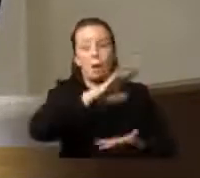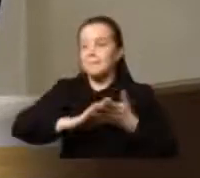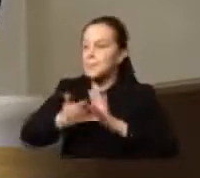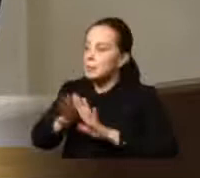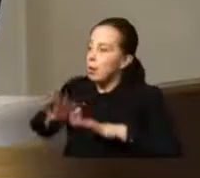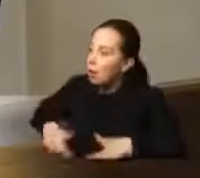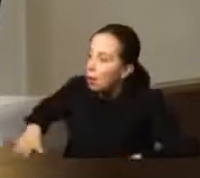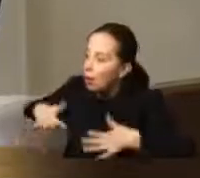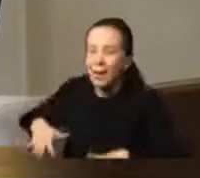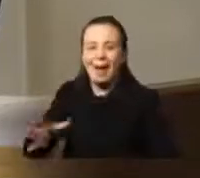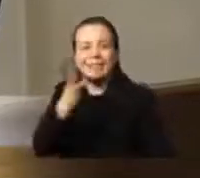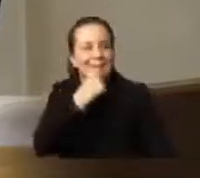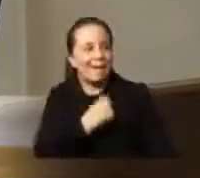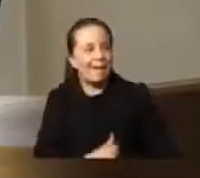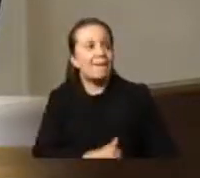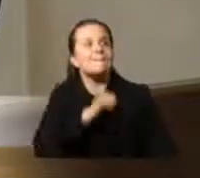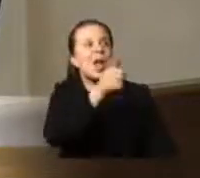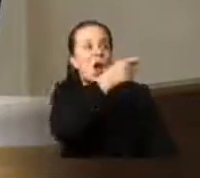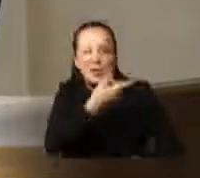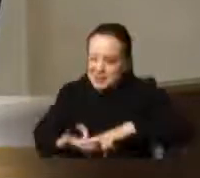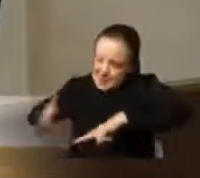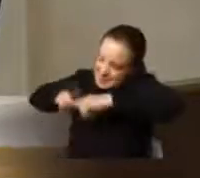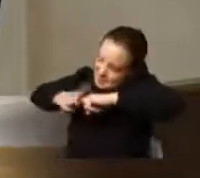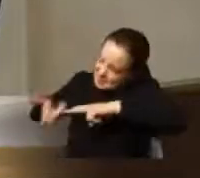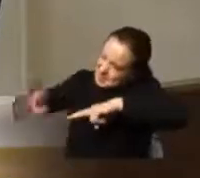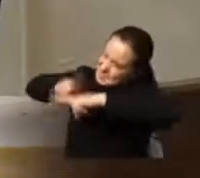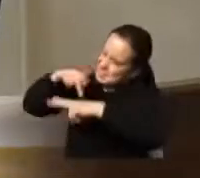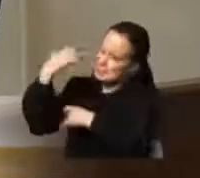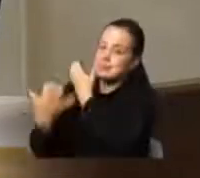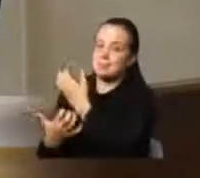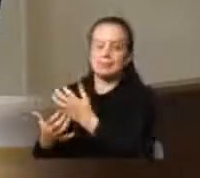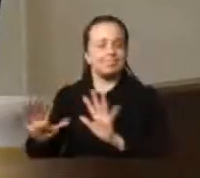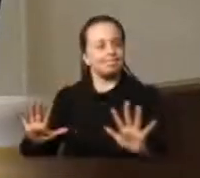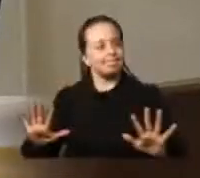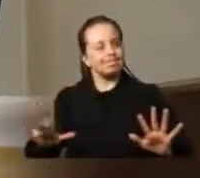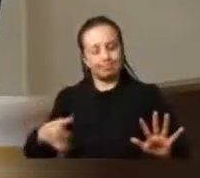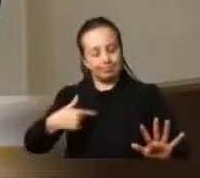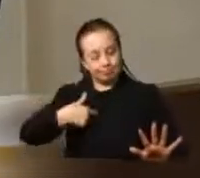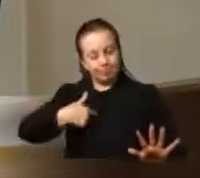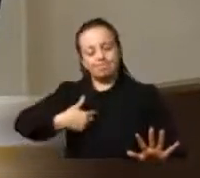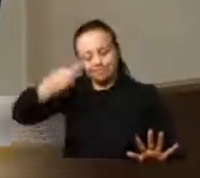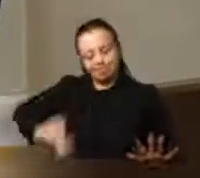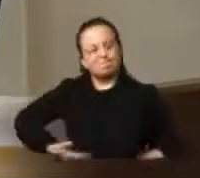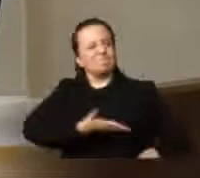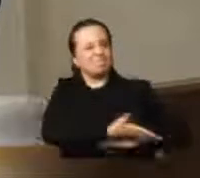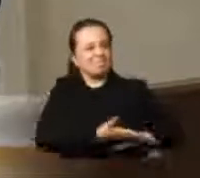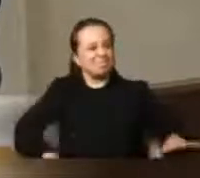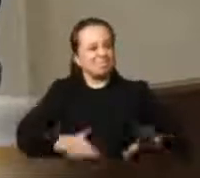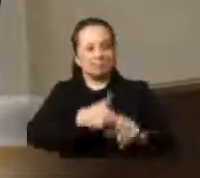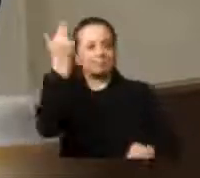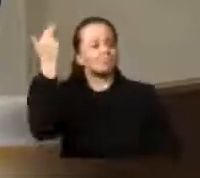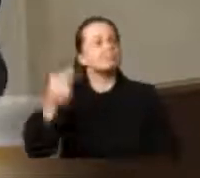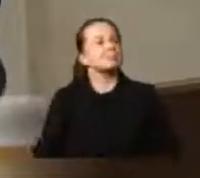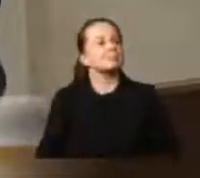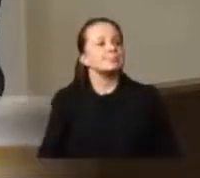ánimos. Y por eso consideramos procedente esa moción de censura.